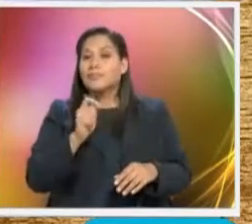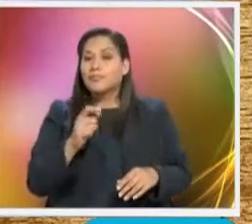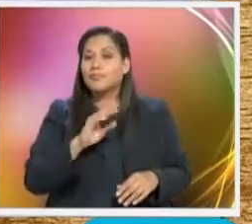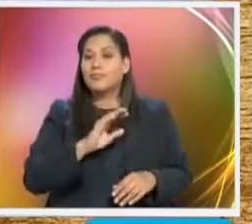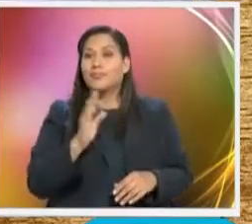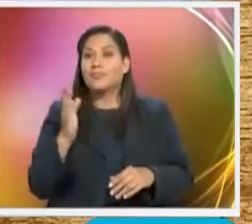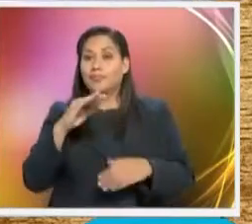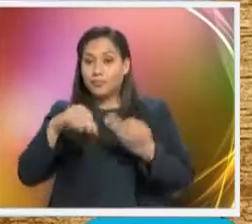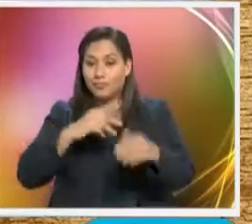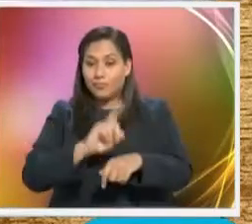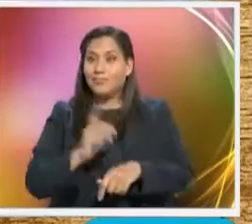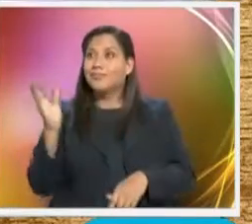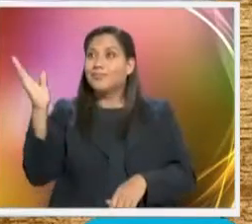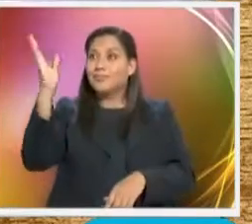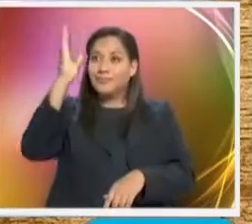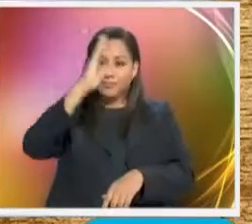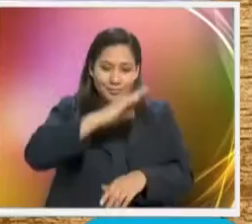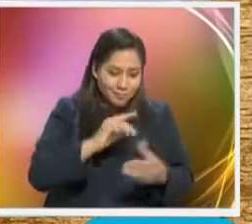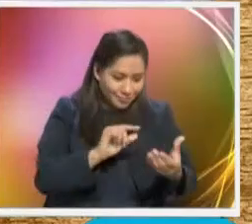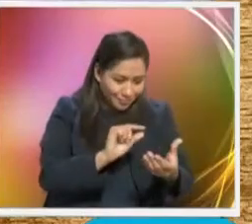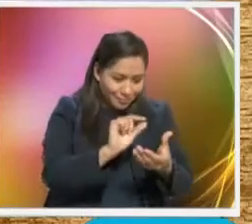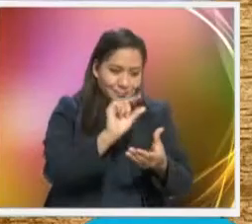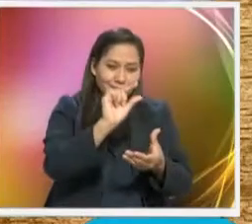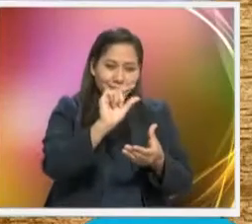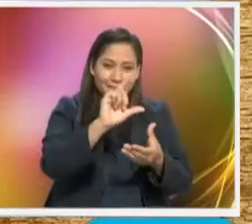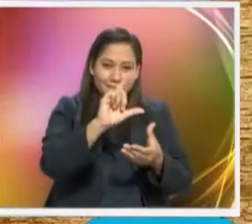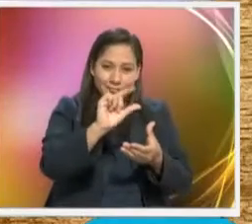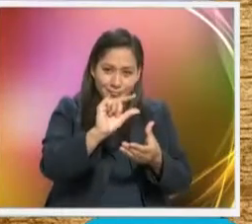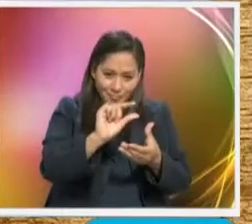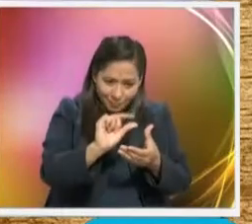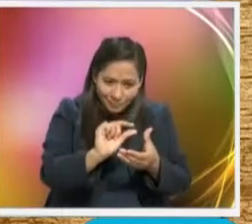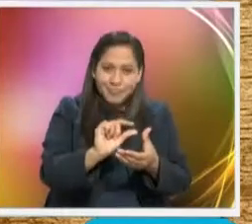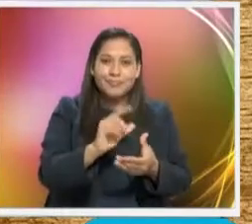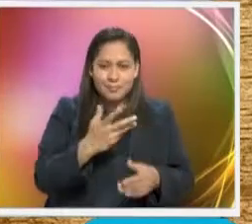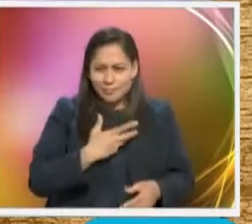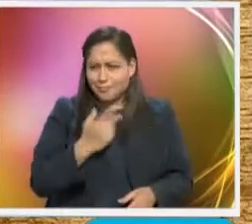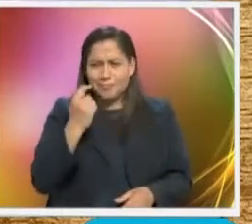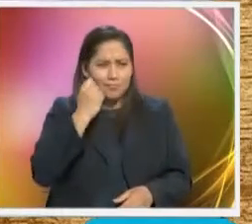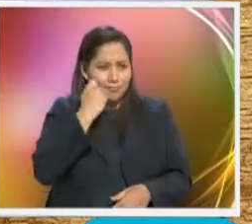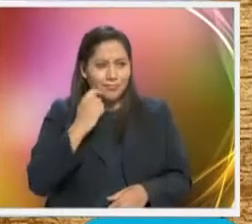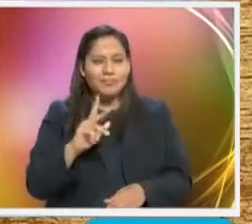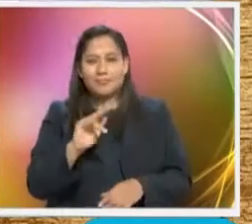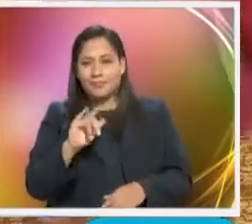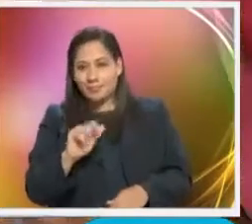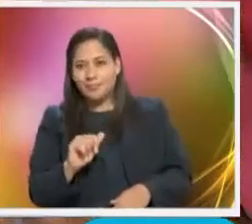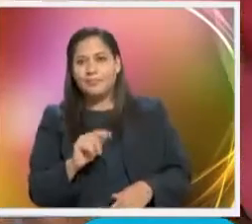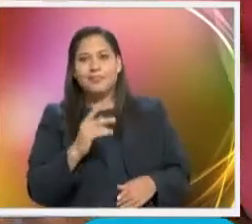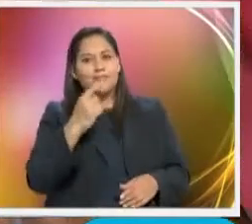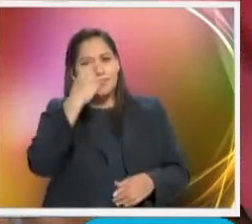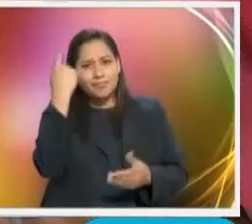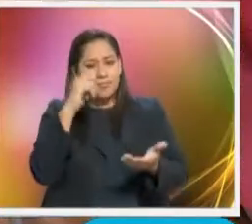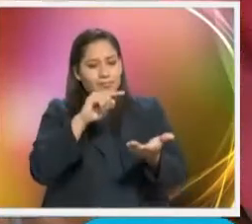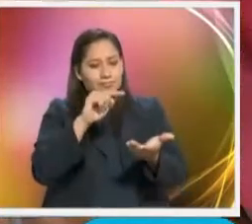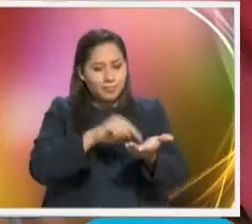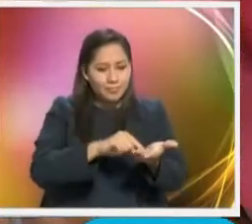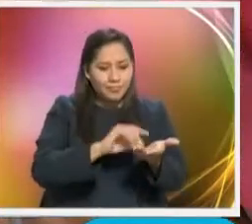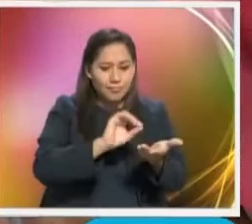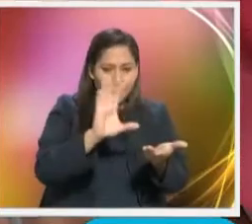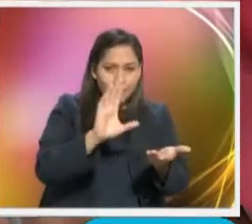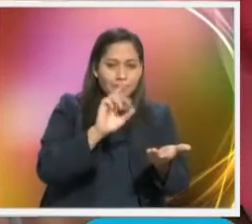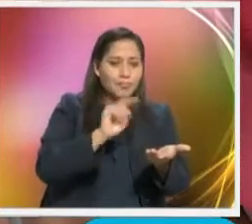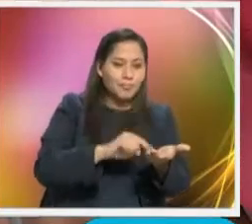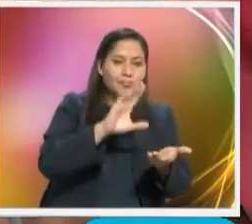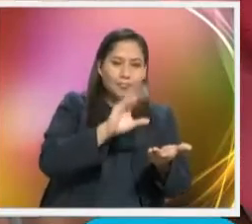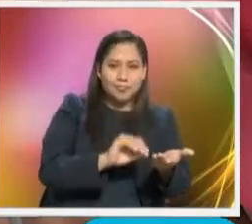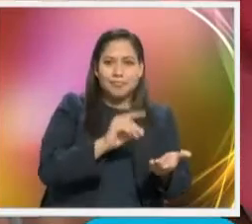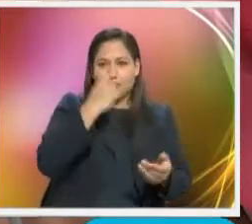poder terminar el día con pilas, se los prometo. Son muy sencillas además de activar y desactivar. Muy sencillas de activar y desactivar. La última, la